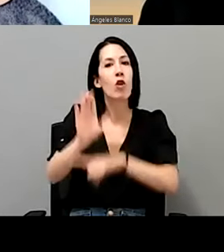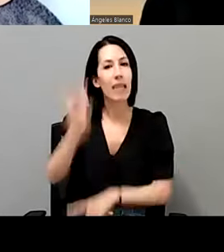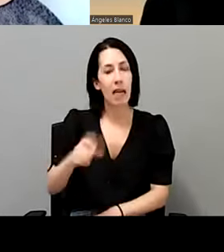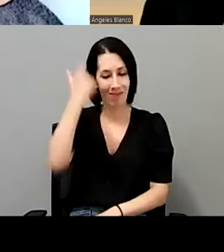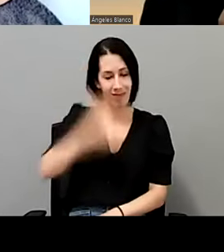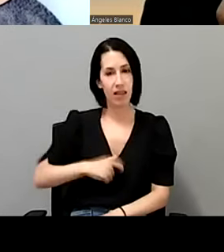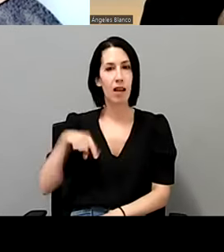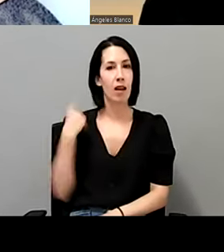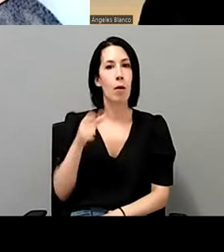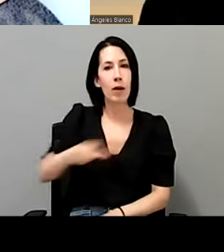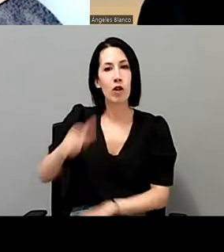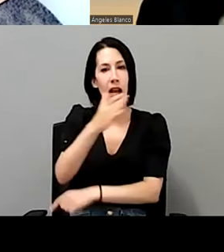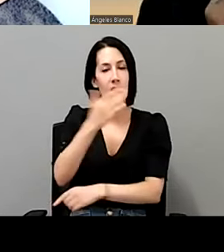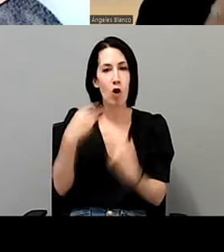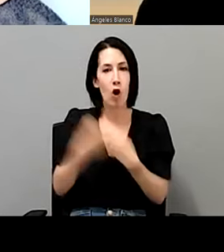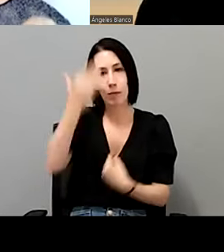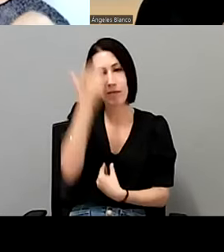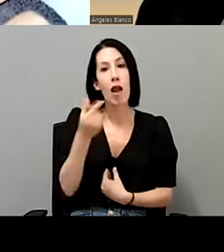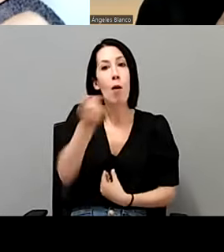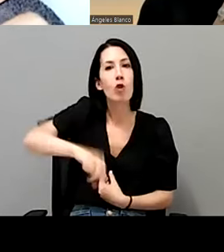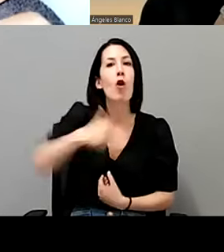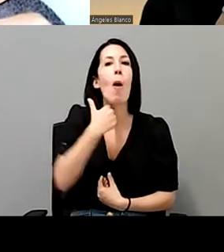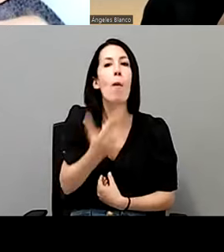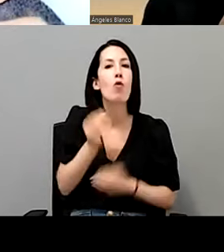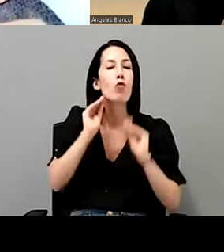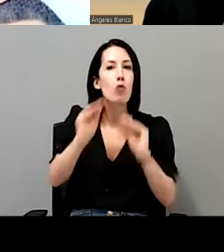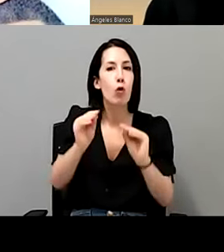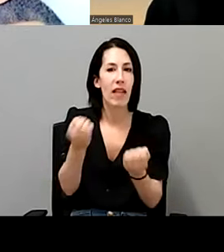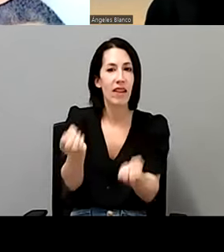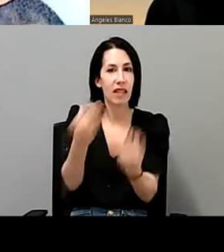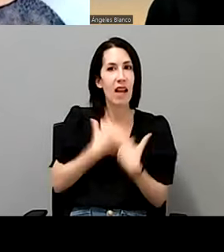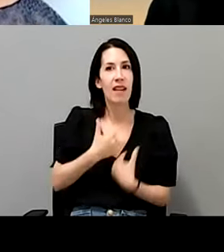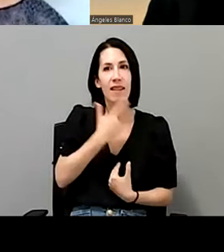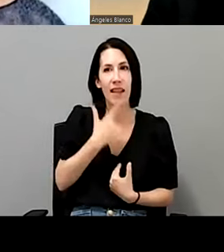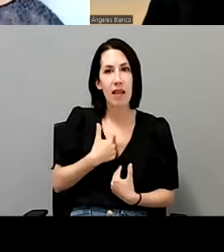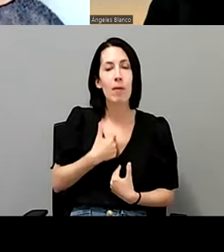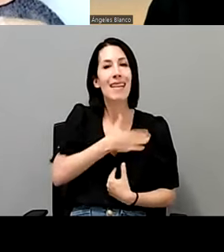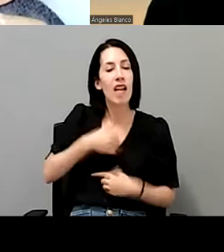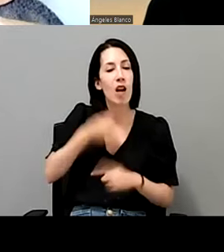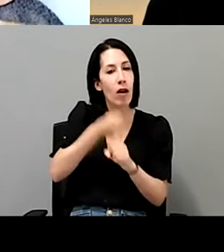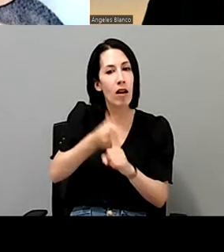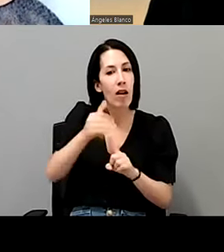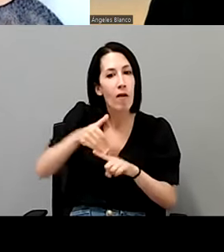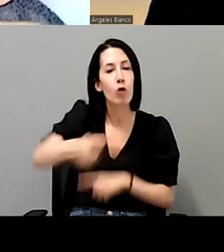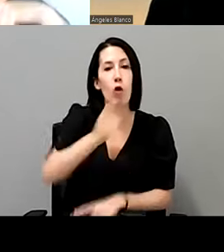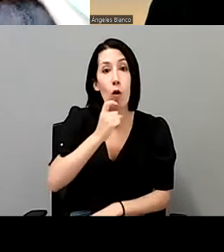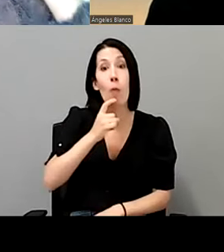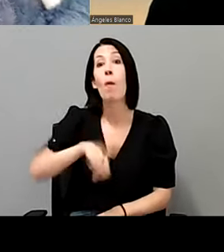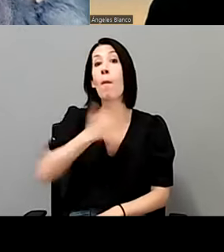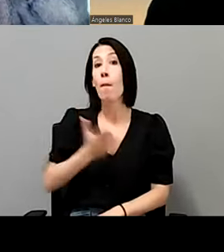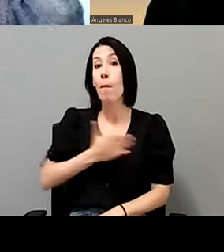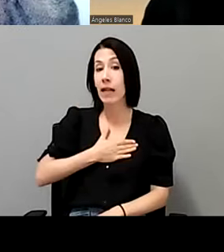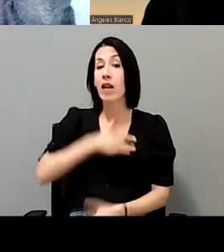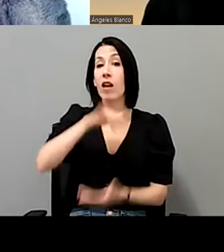que tenéis que decir cuáles son las demandas y hacia dónde queréis dirigir todas las políticas. Mañana será el